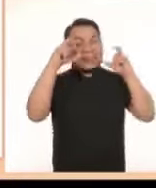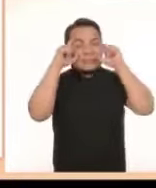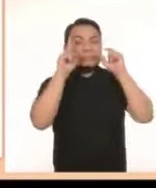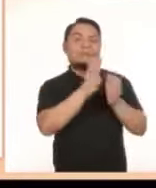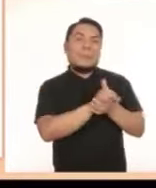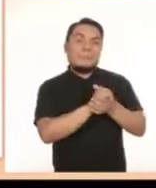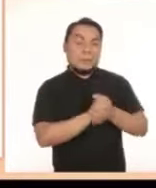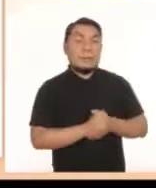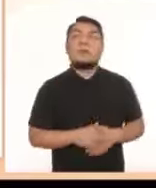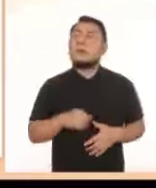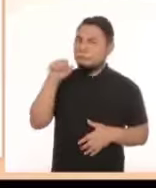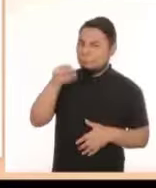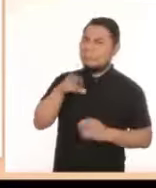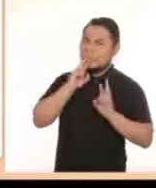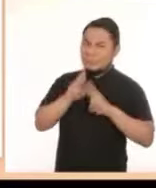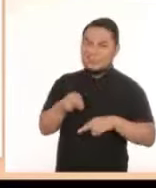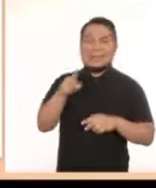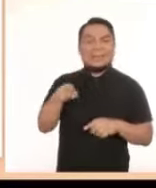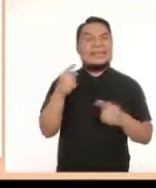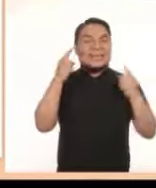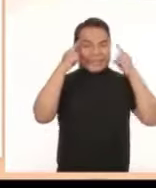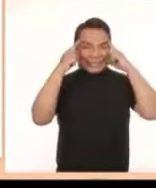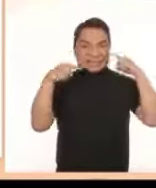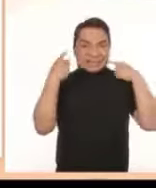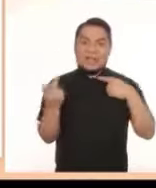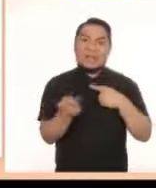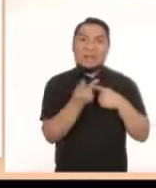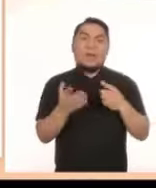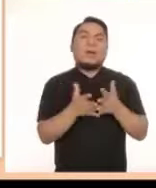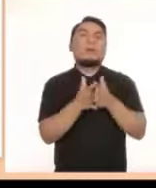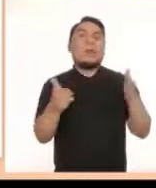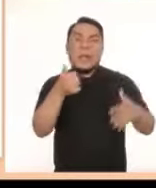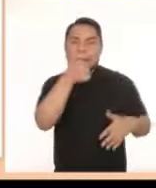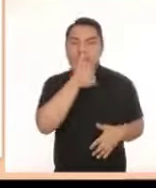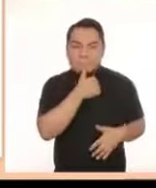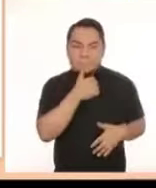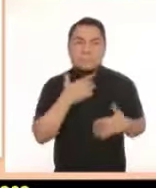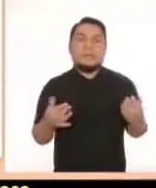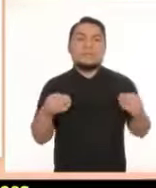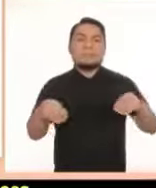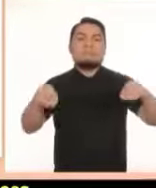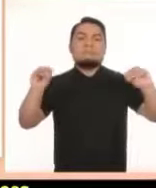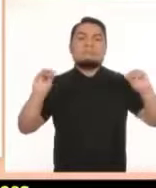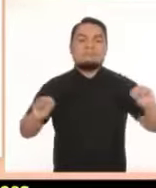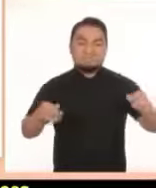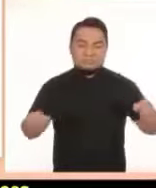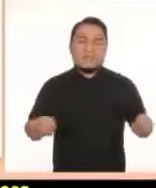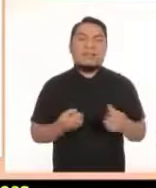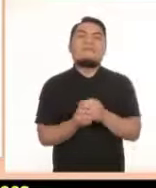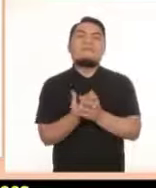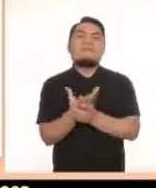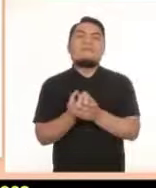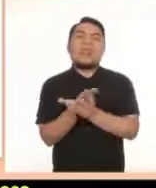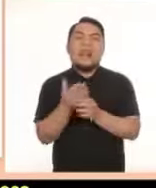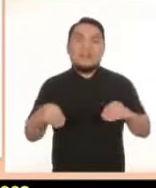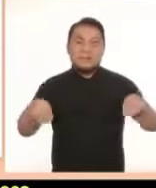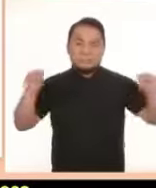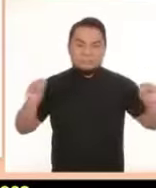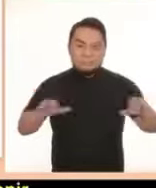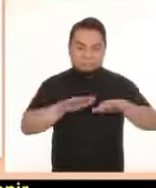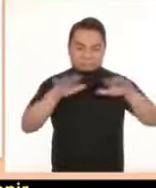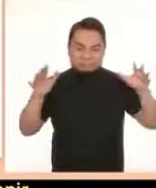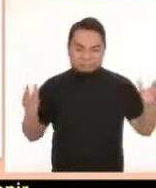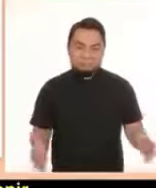amigo. ¡Por supuesto! Responde Tito. Ambos, con mucha paciencia, tienden el mantel de flores sobre la